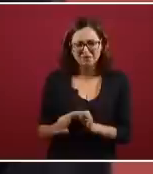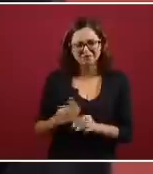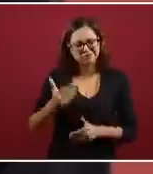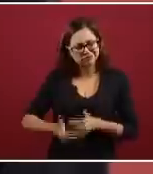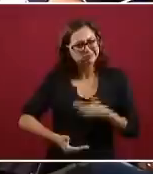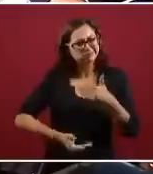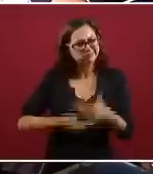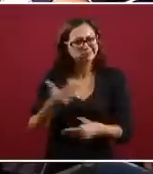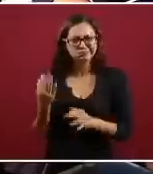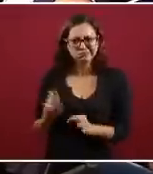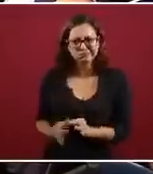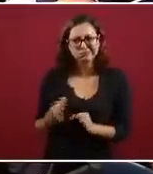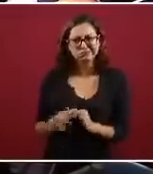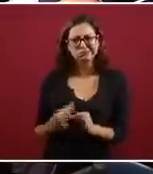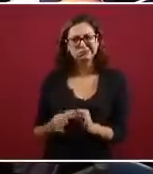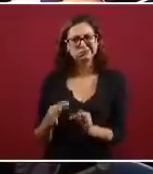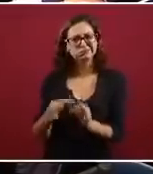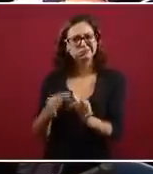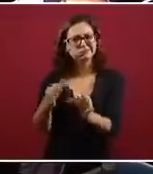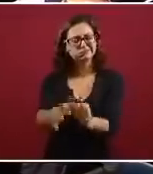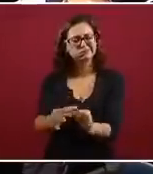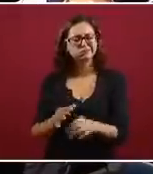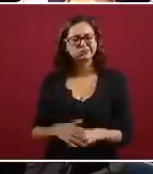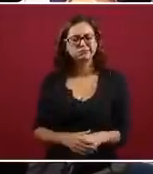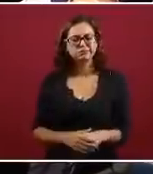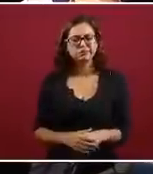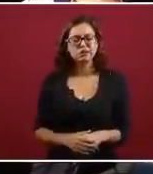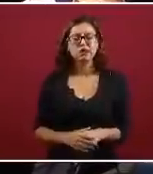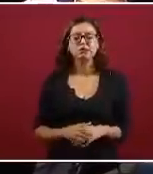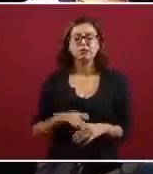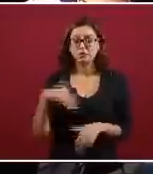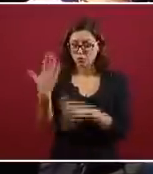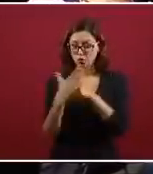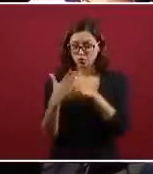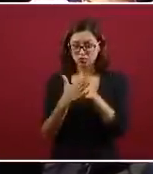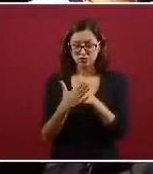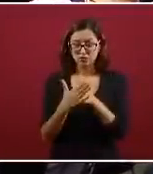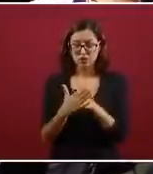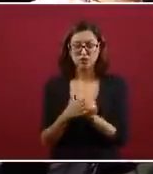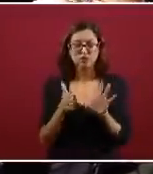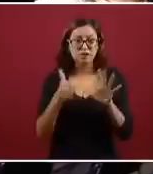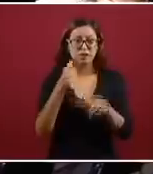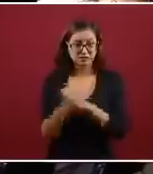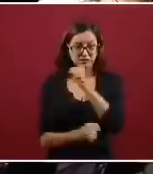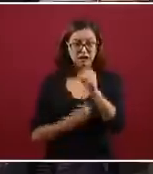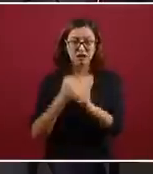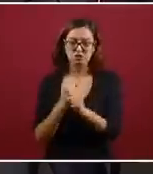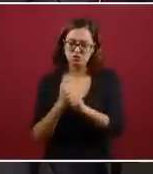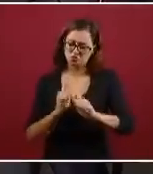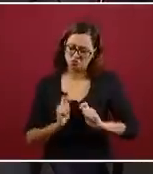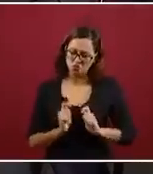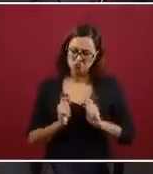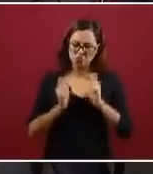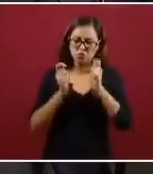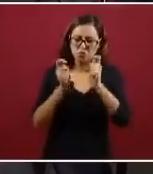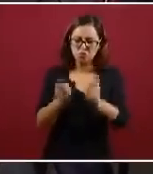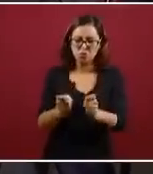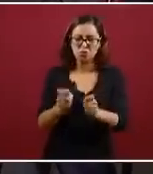y lo que quiero es entregar el gobierno, si así lo decide el pueblo, al